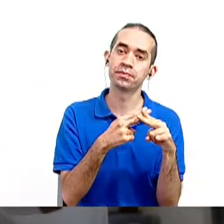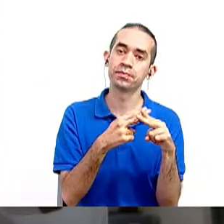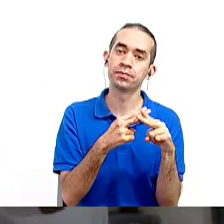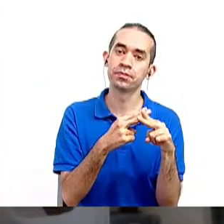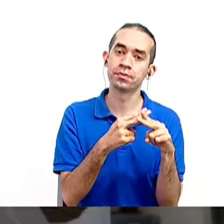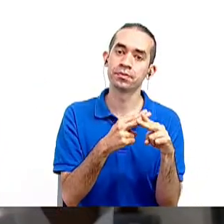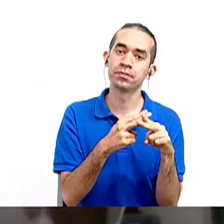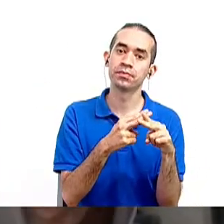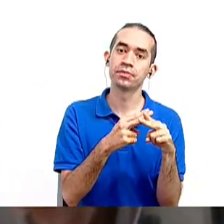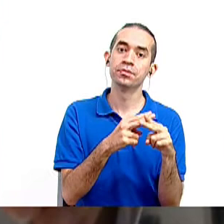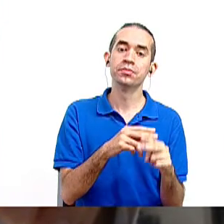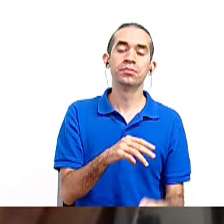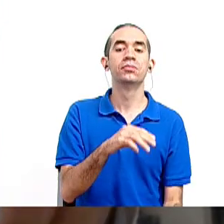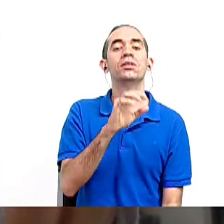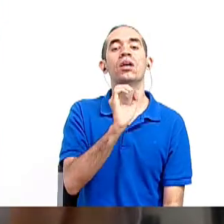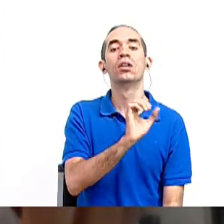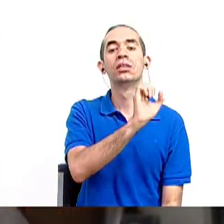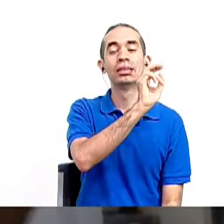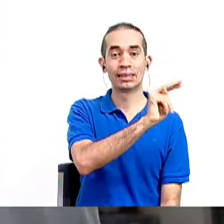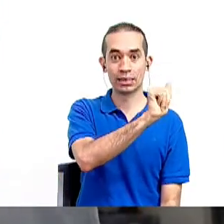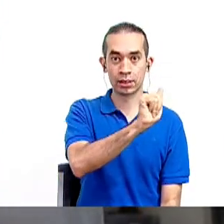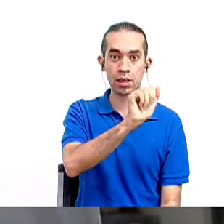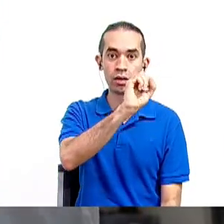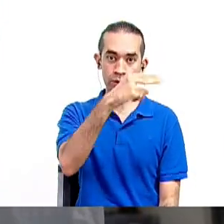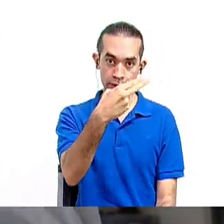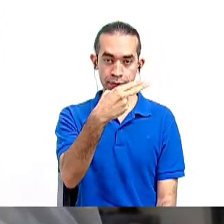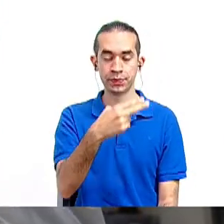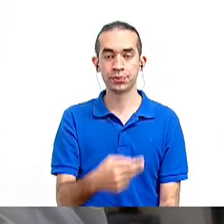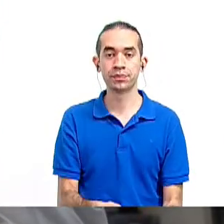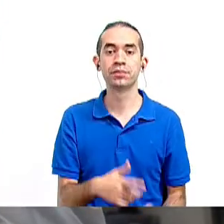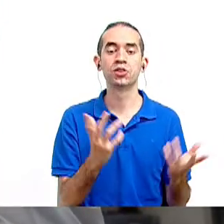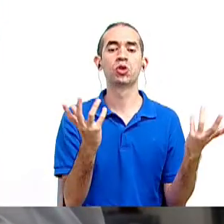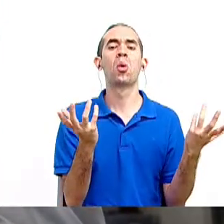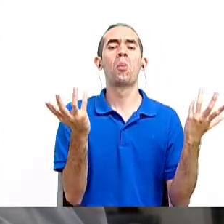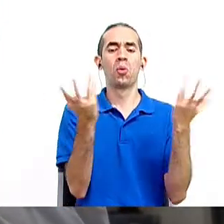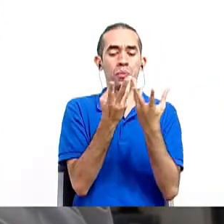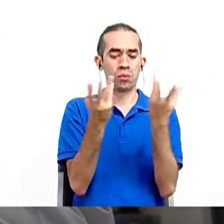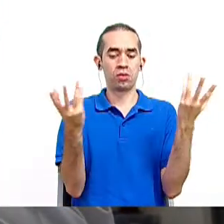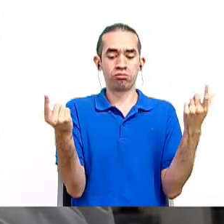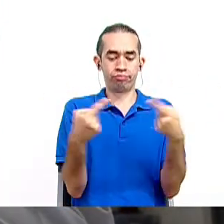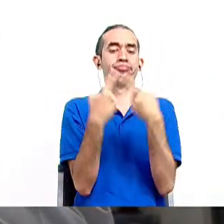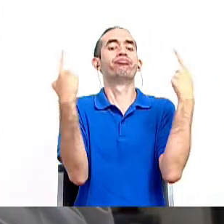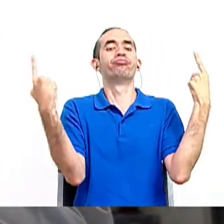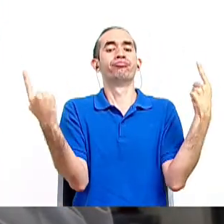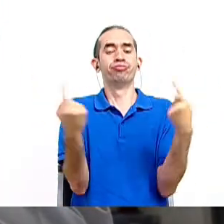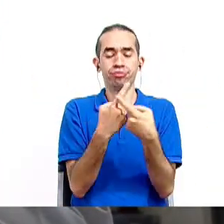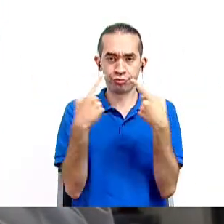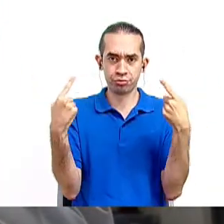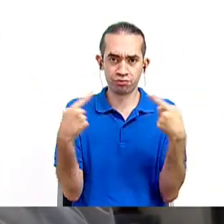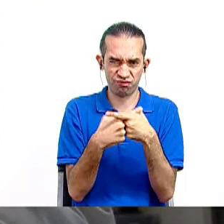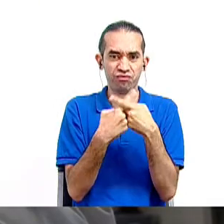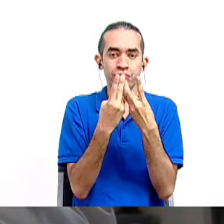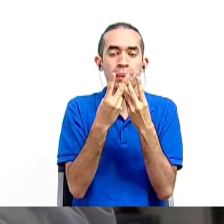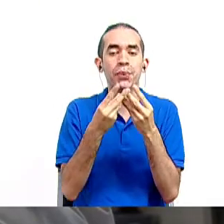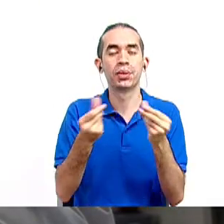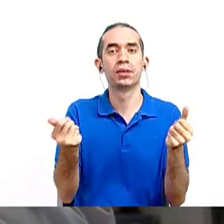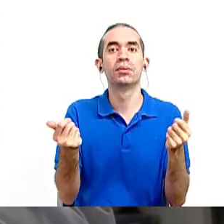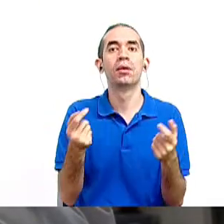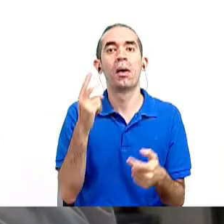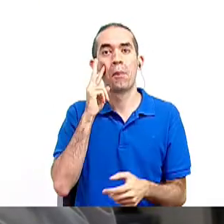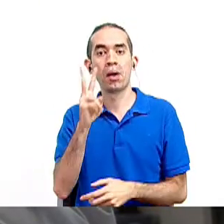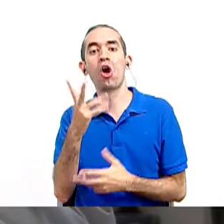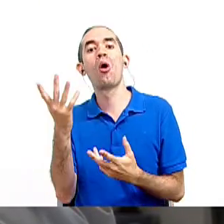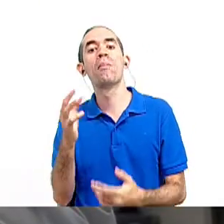hidróxido de sodio. Vamos a neutralizarlos entre ellos y para verlo vamos a usar un reactivo que se